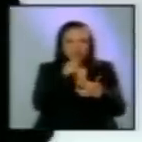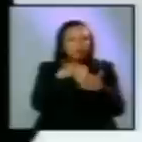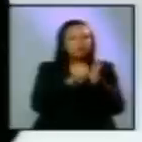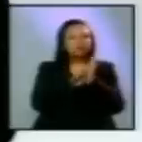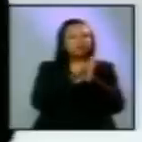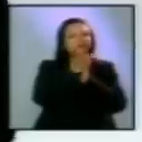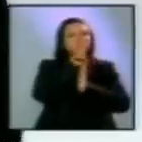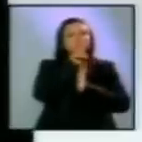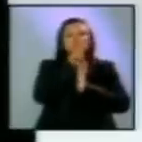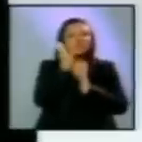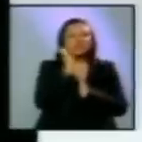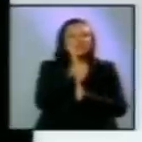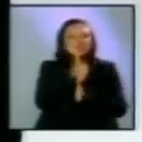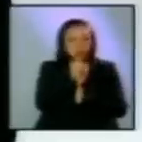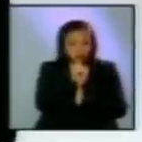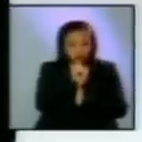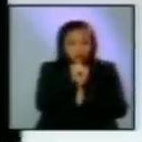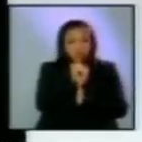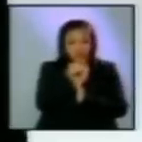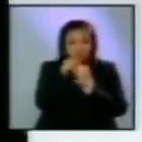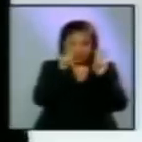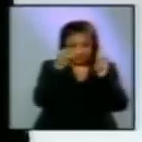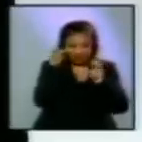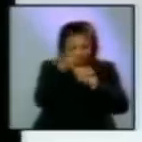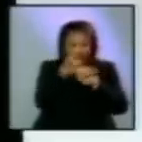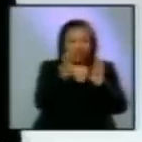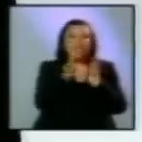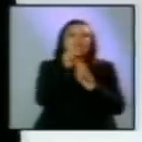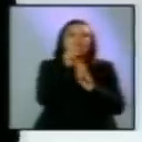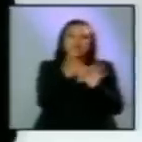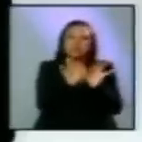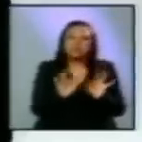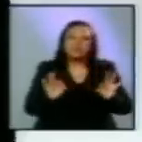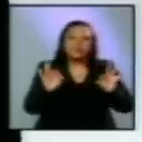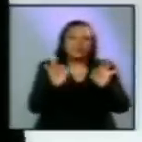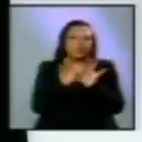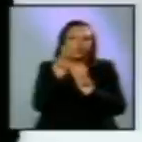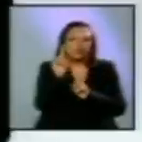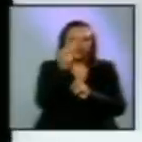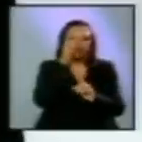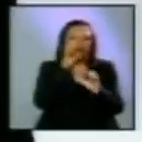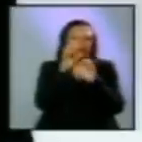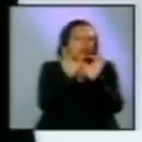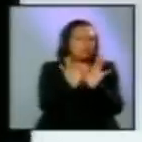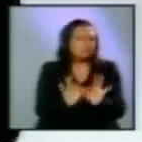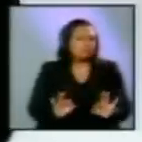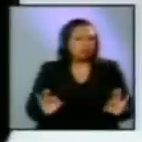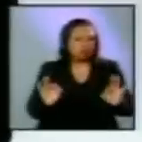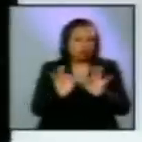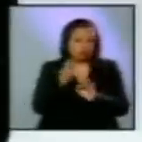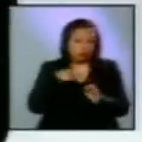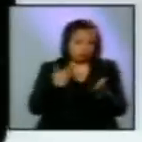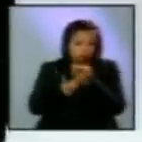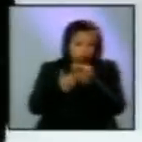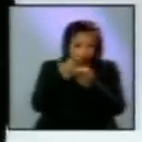bienestar. Y en este tema, las nuevas tecnologías de la información juegan un papel fundamental. Por eso he propuesto